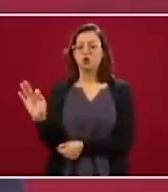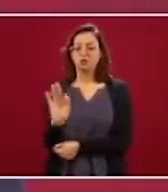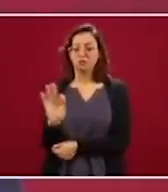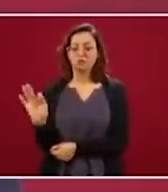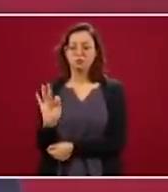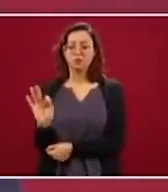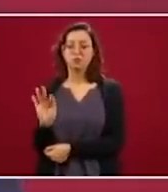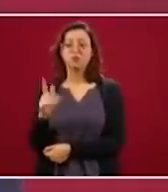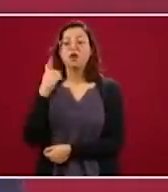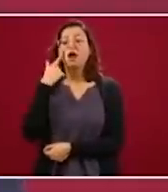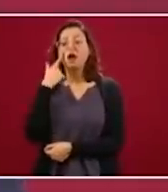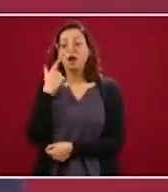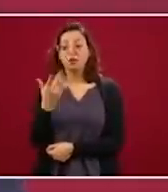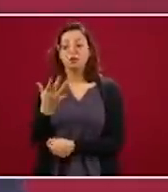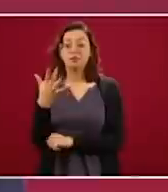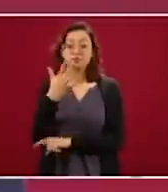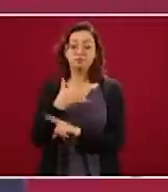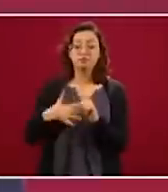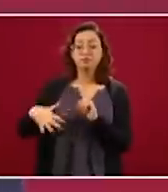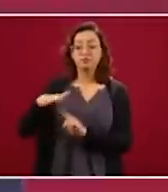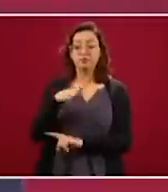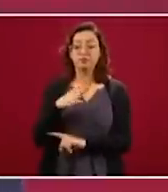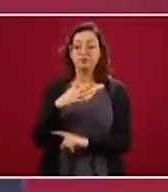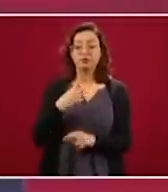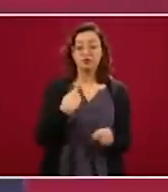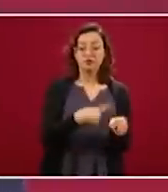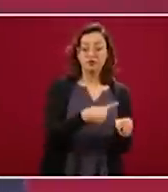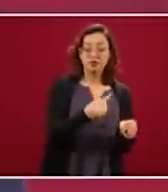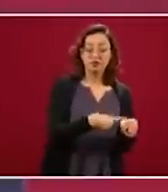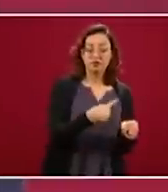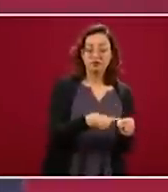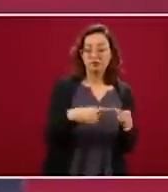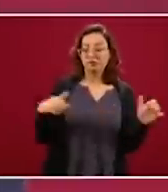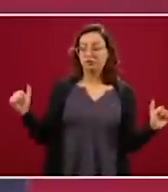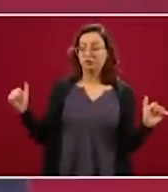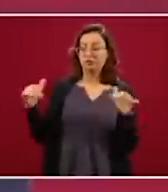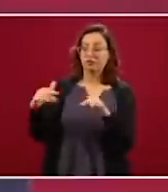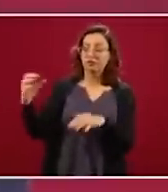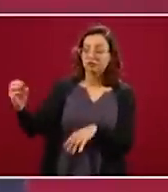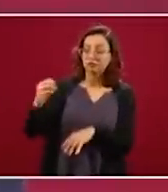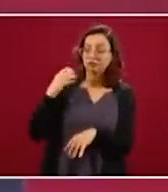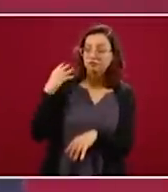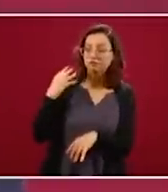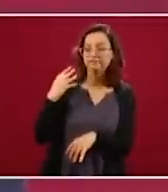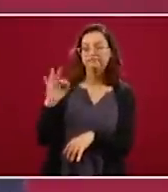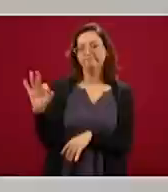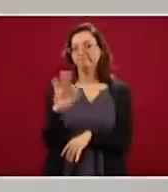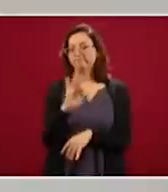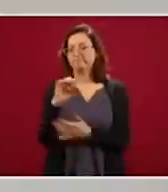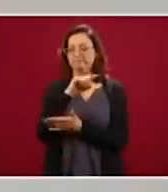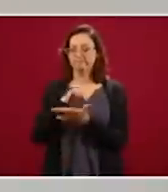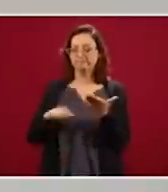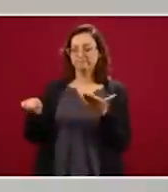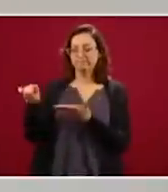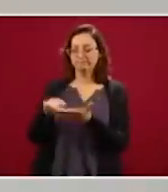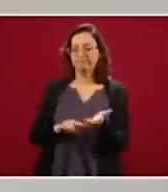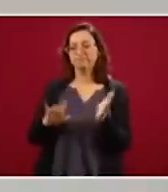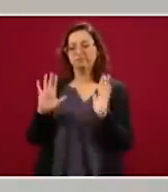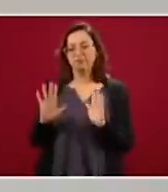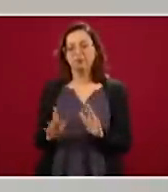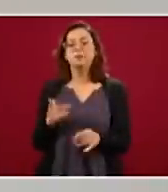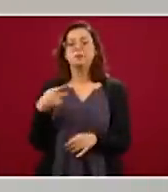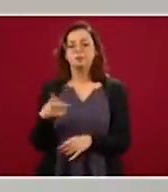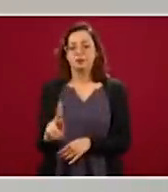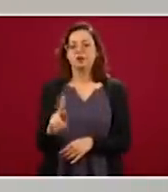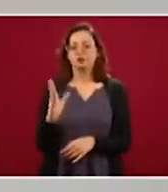hay que considerar las condiciones epidemiológicas que limitan a acciones de mayor envergadura, pero sí